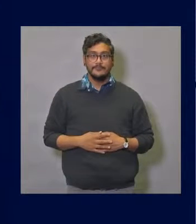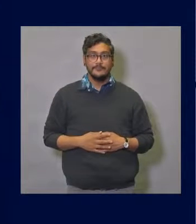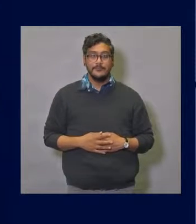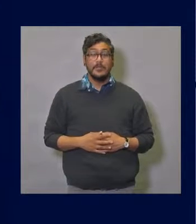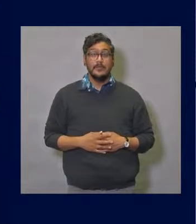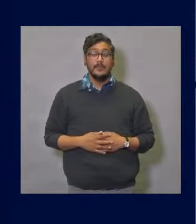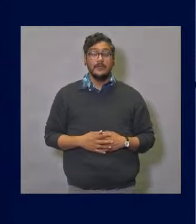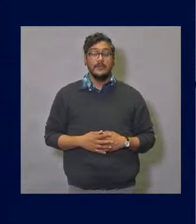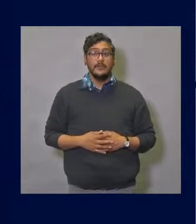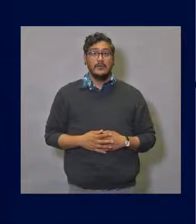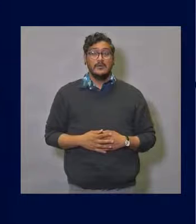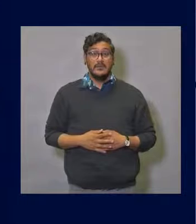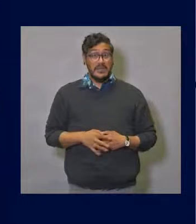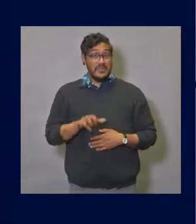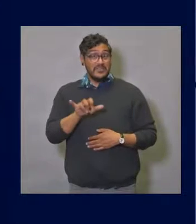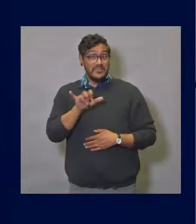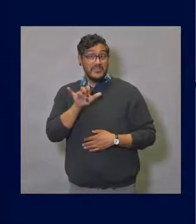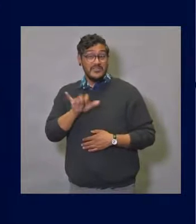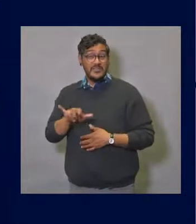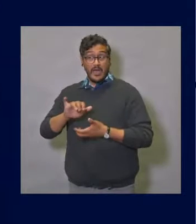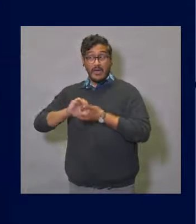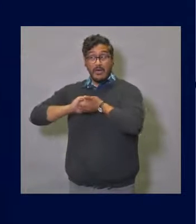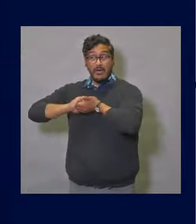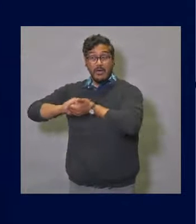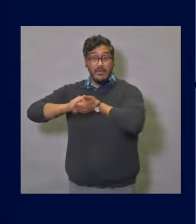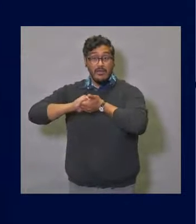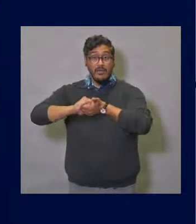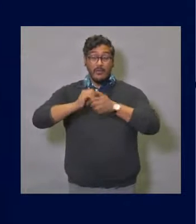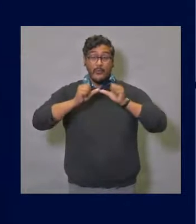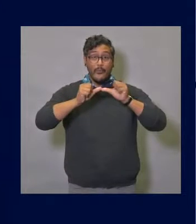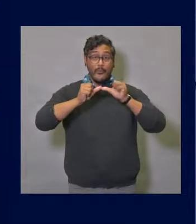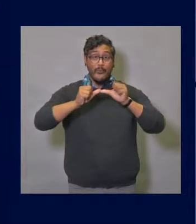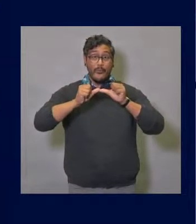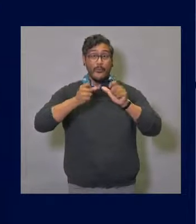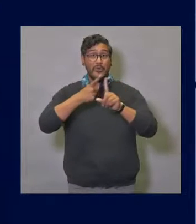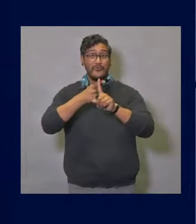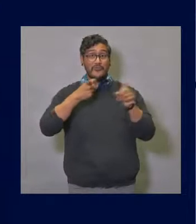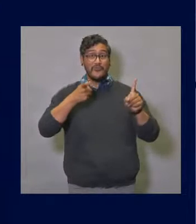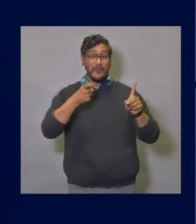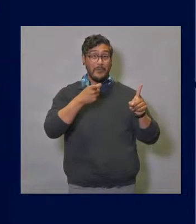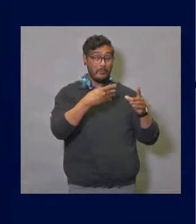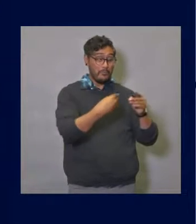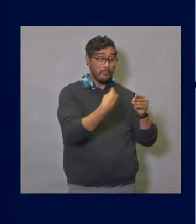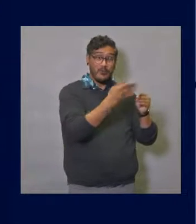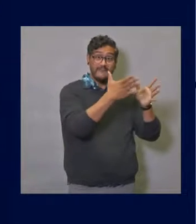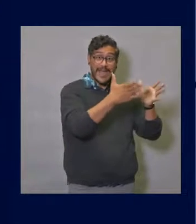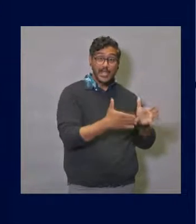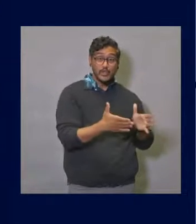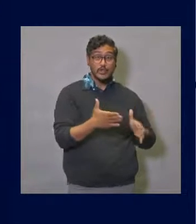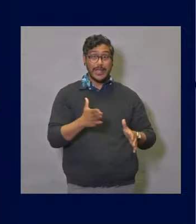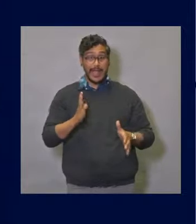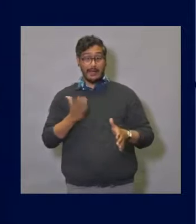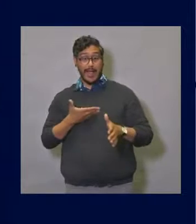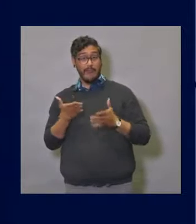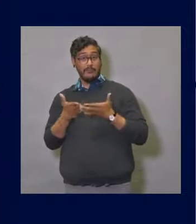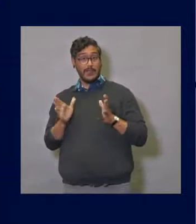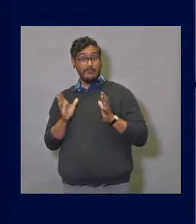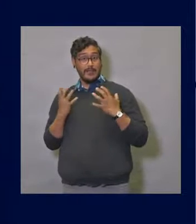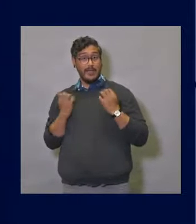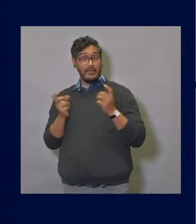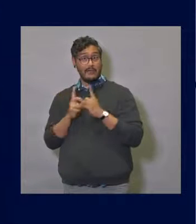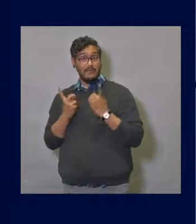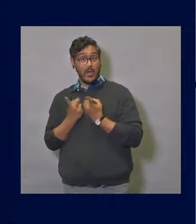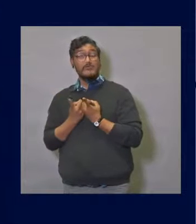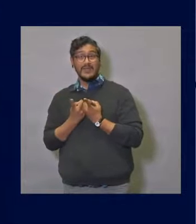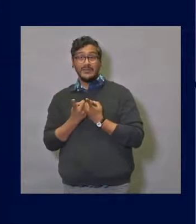Es a través de esta coordinación continua y directa de los socios de vacunación y salud pública del condado que el